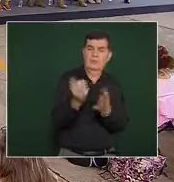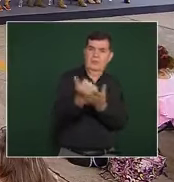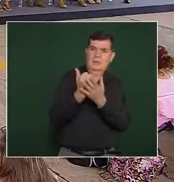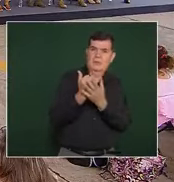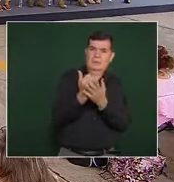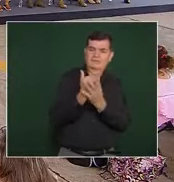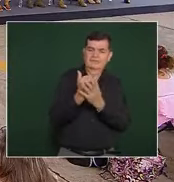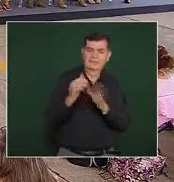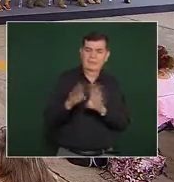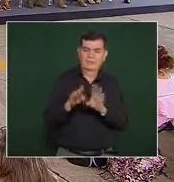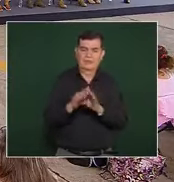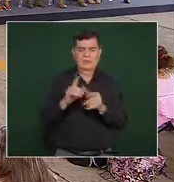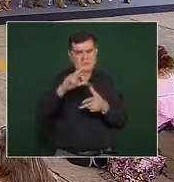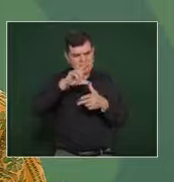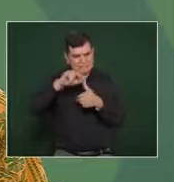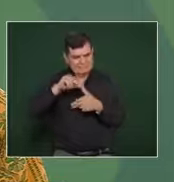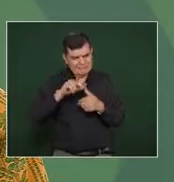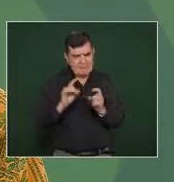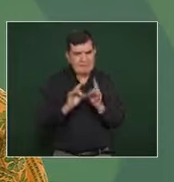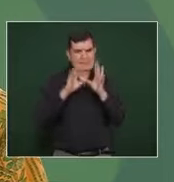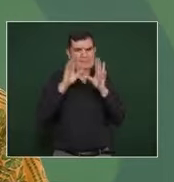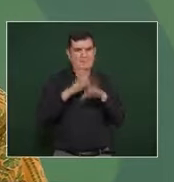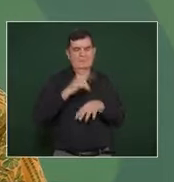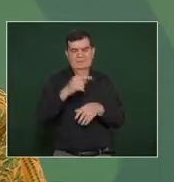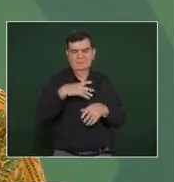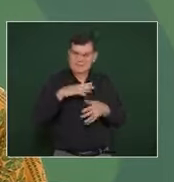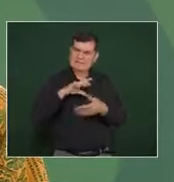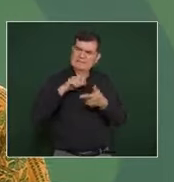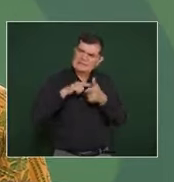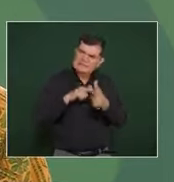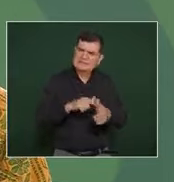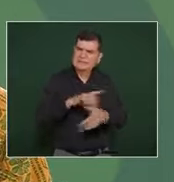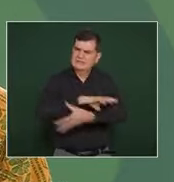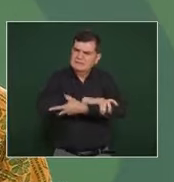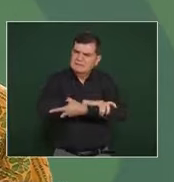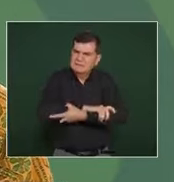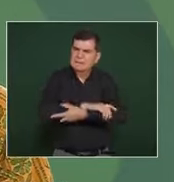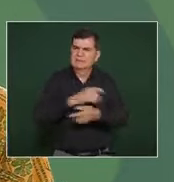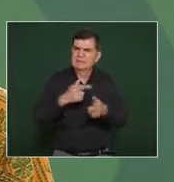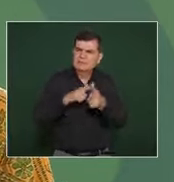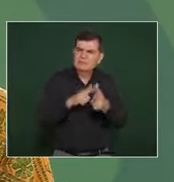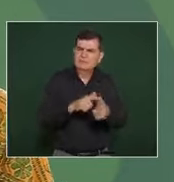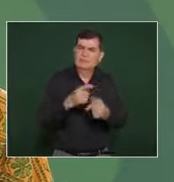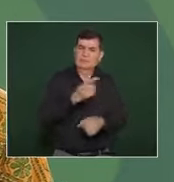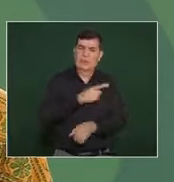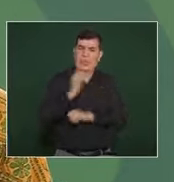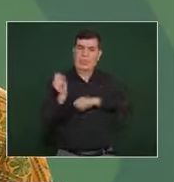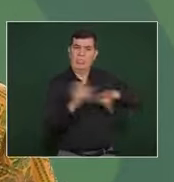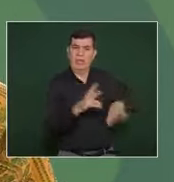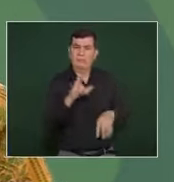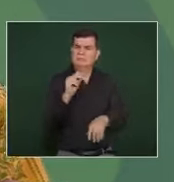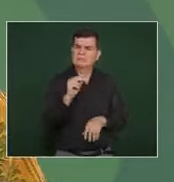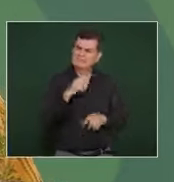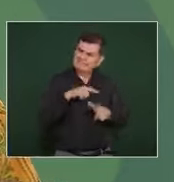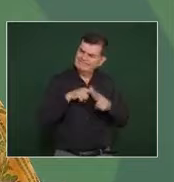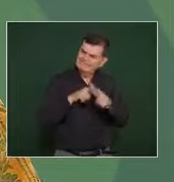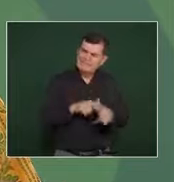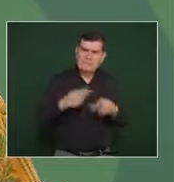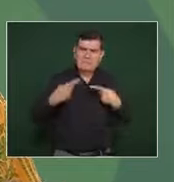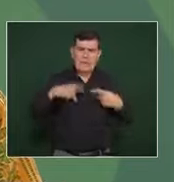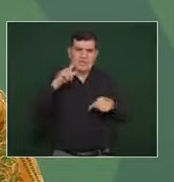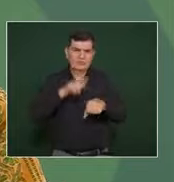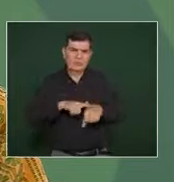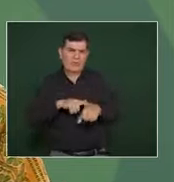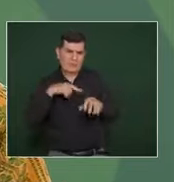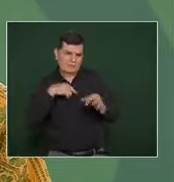con nosotros desde el primer momento, de no soltarnos de la mano, de no dejarnos solos. El seguimiento personal